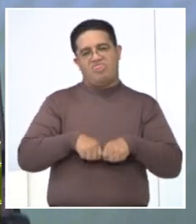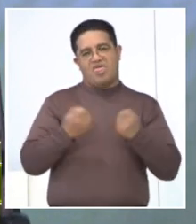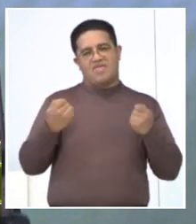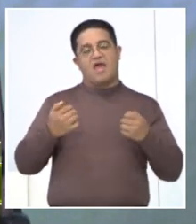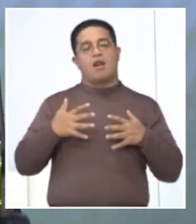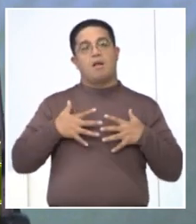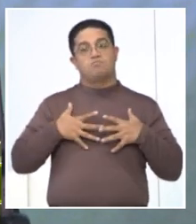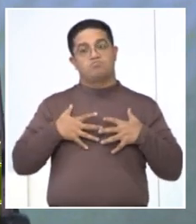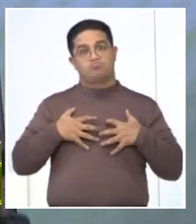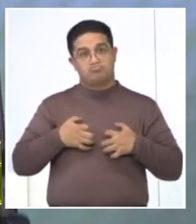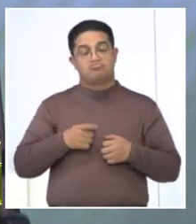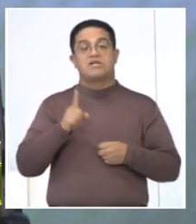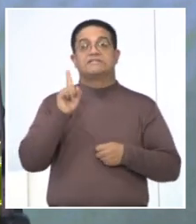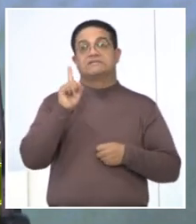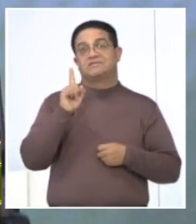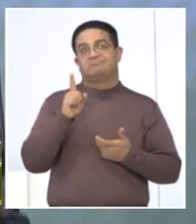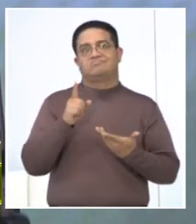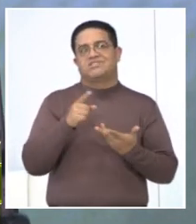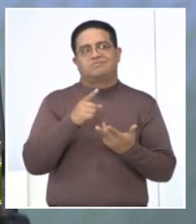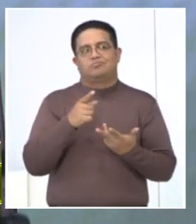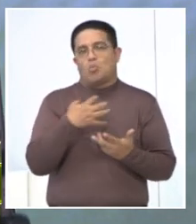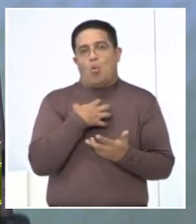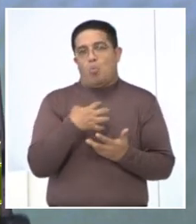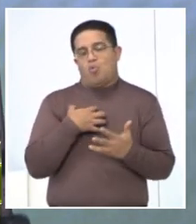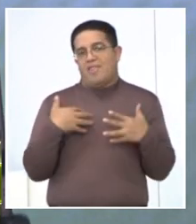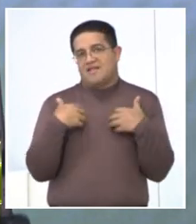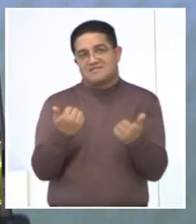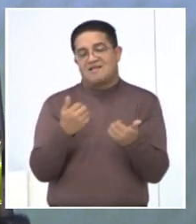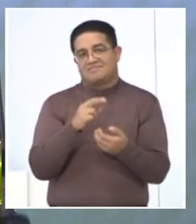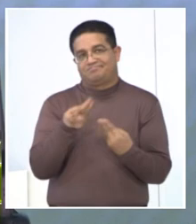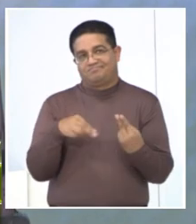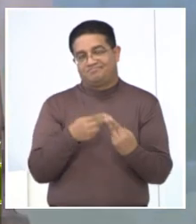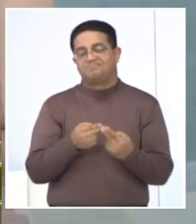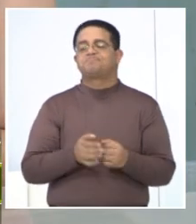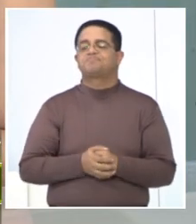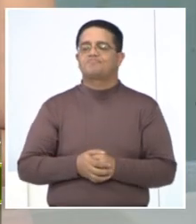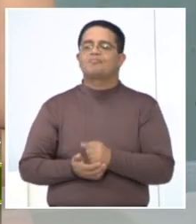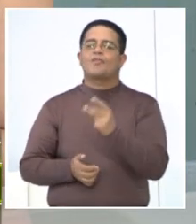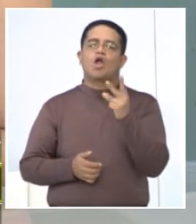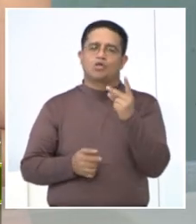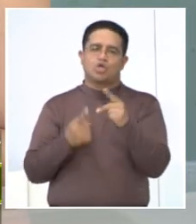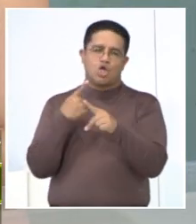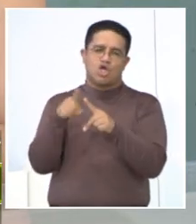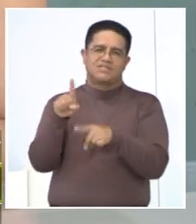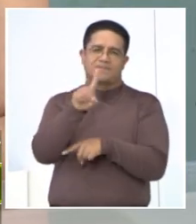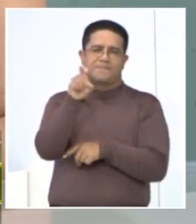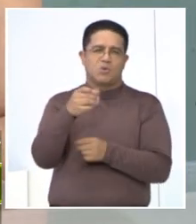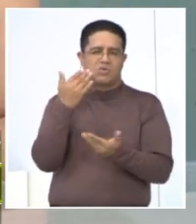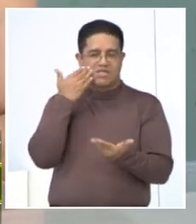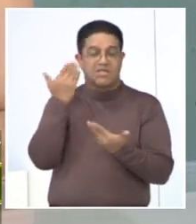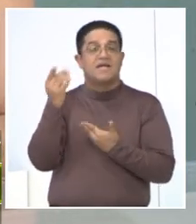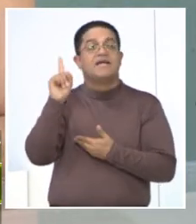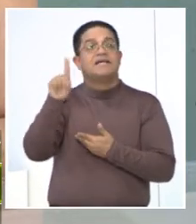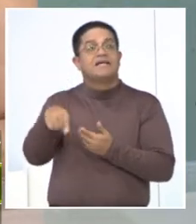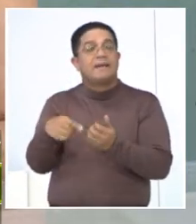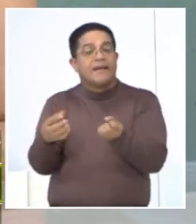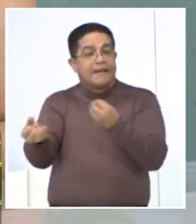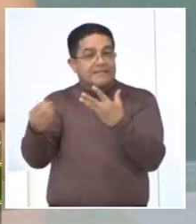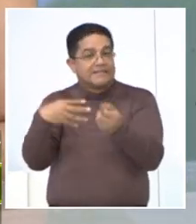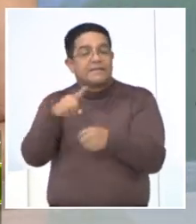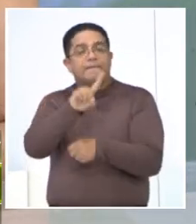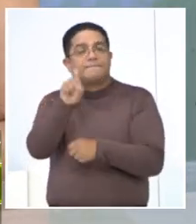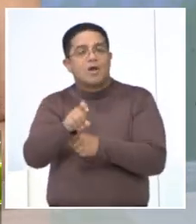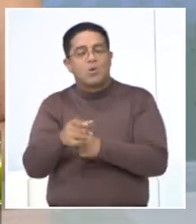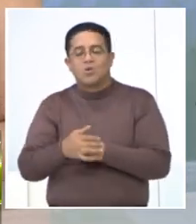que incluso muchas veces puede ser irreversible. Perfecto, tenemos otra interrogante, ya lo vamos a revisar y también están llegando preguntas a través de las